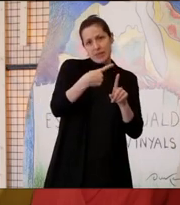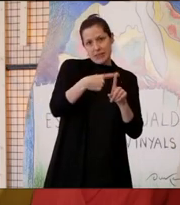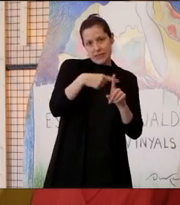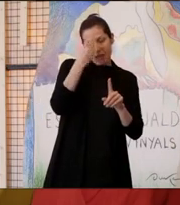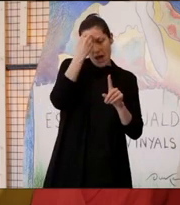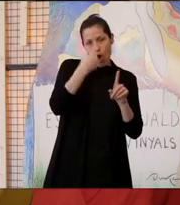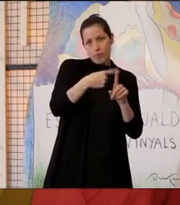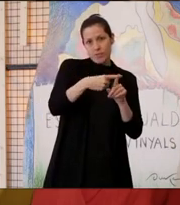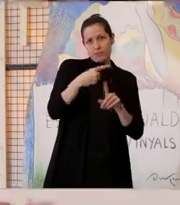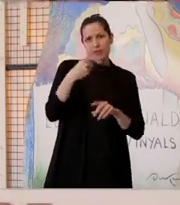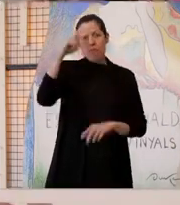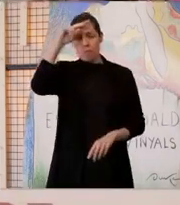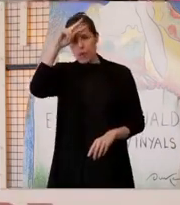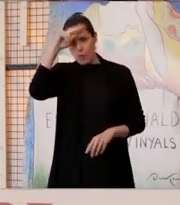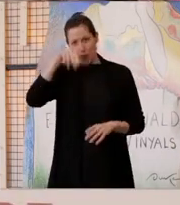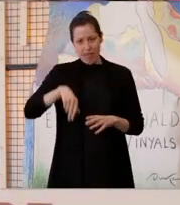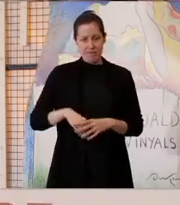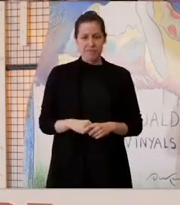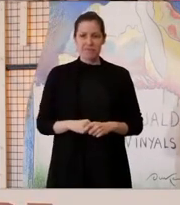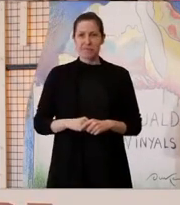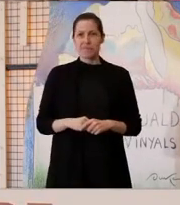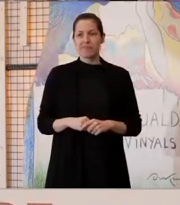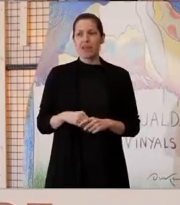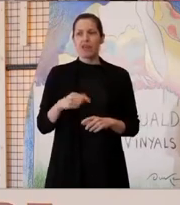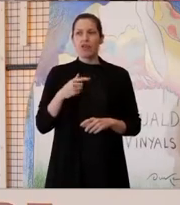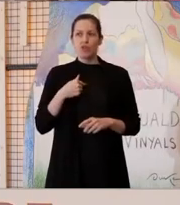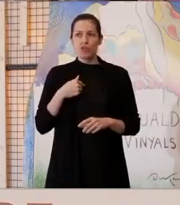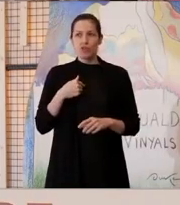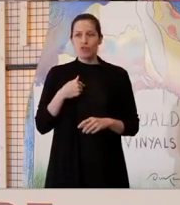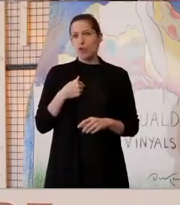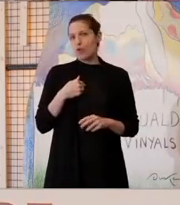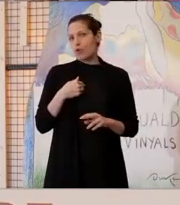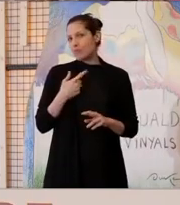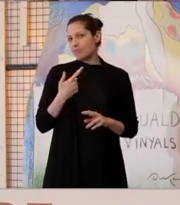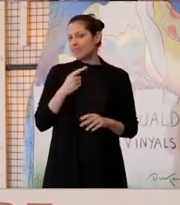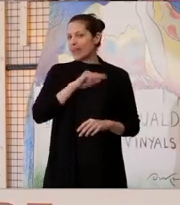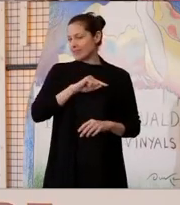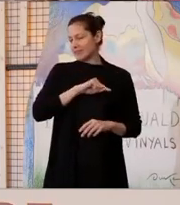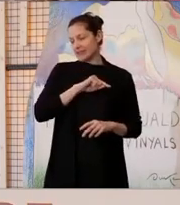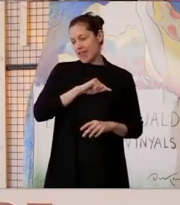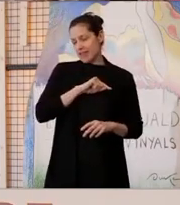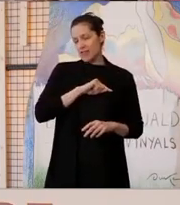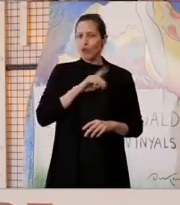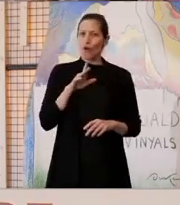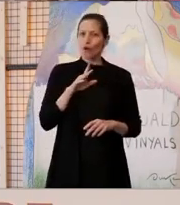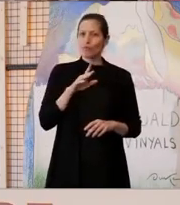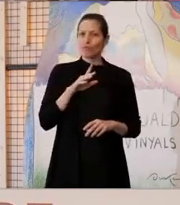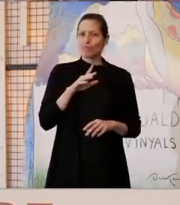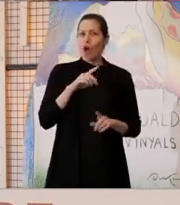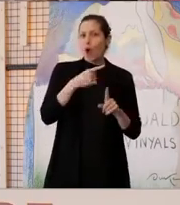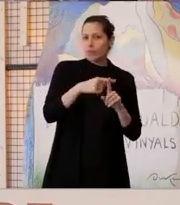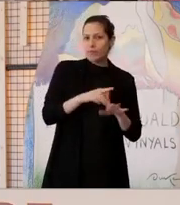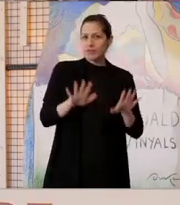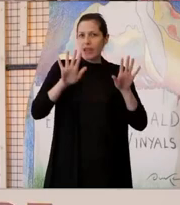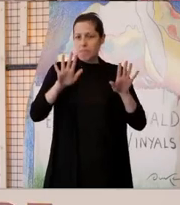desde ese optimismo y con preocupación sí sin duda yo creo yo creo que